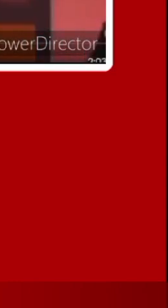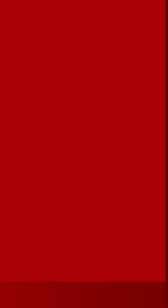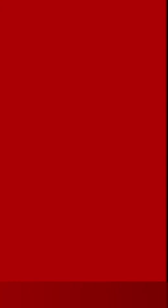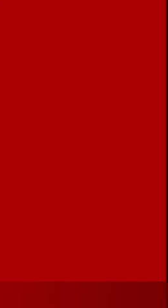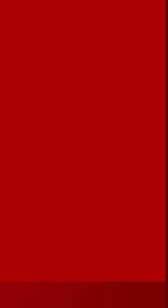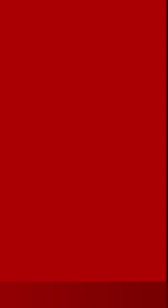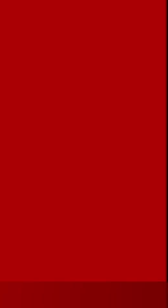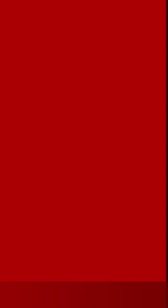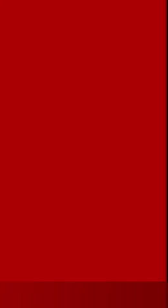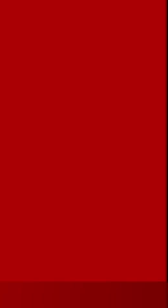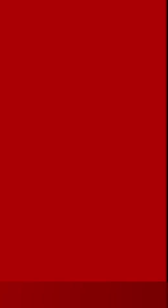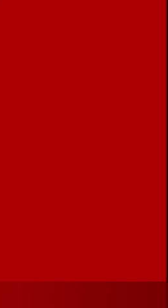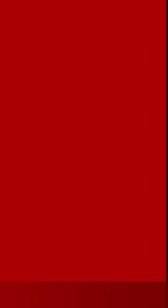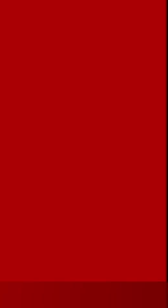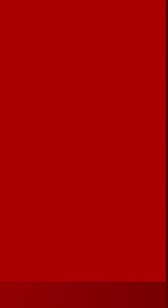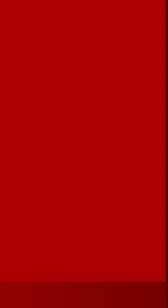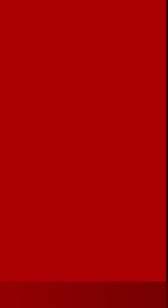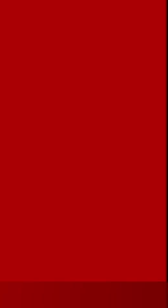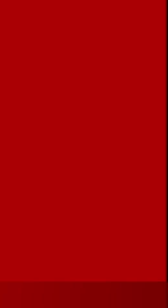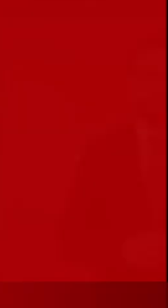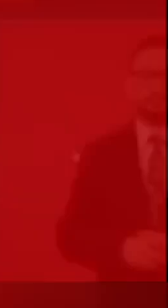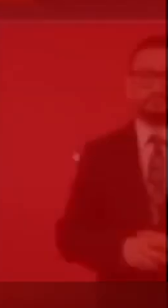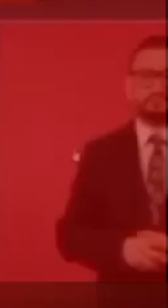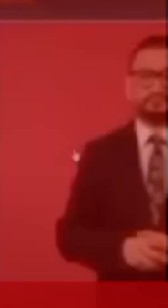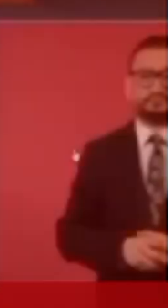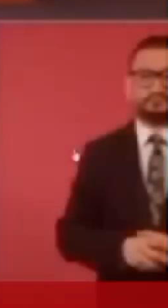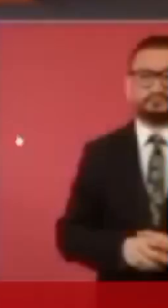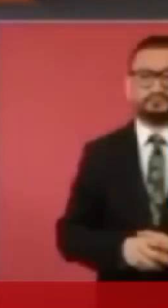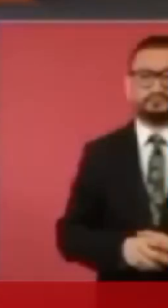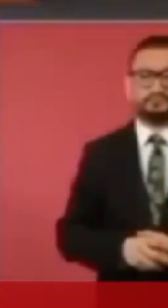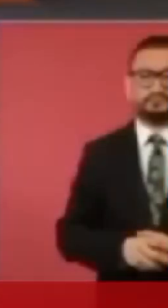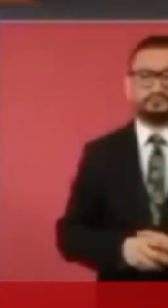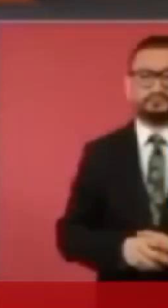ocurrió hoy en la mañanera del día, jueves 20 de junio.